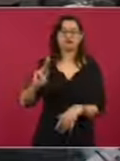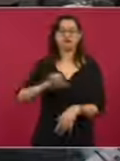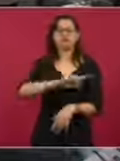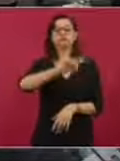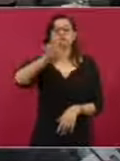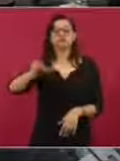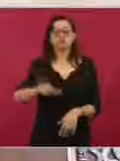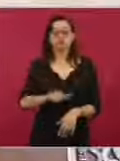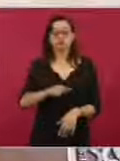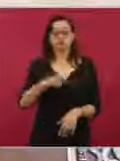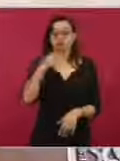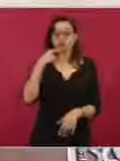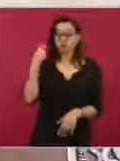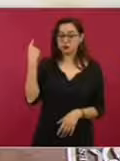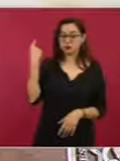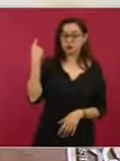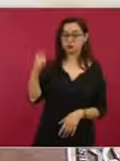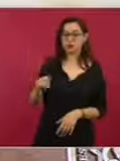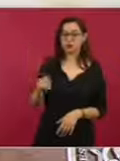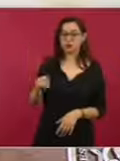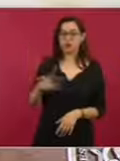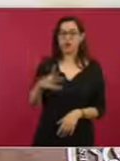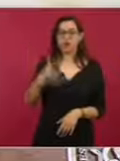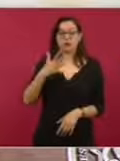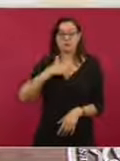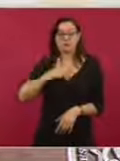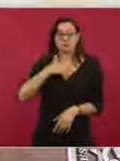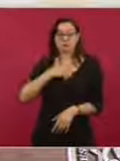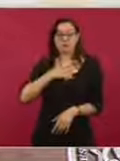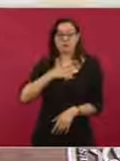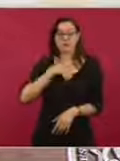de que no se había publicado en mi página.